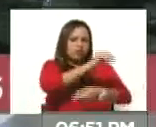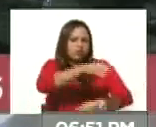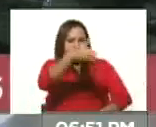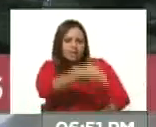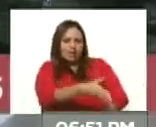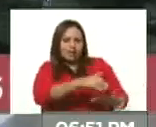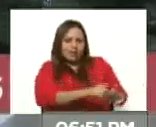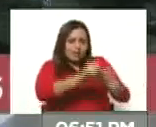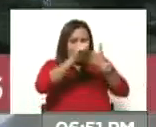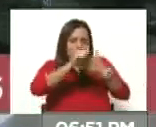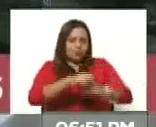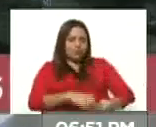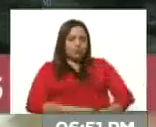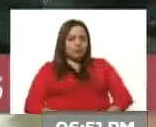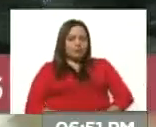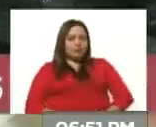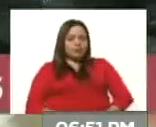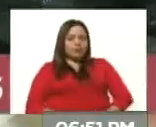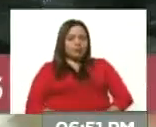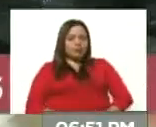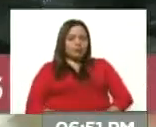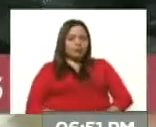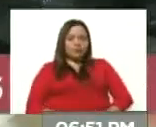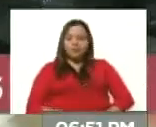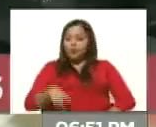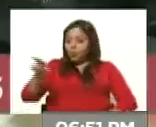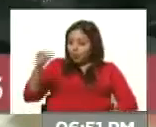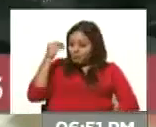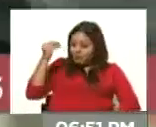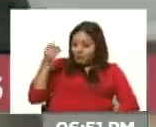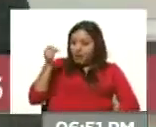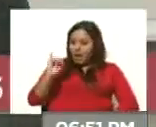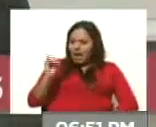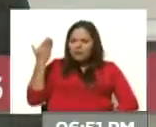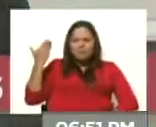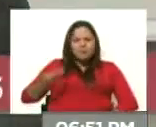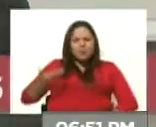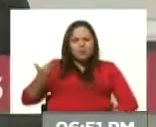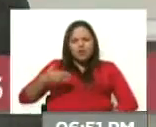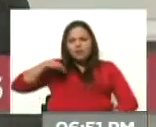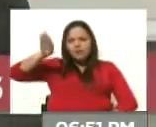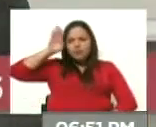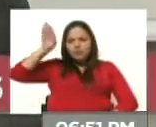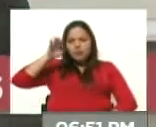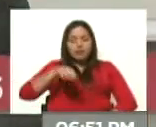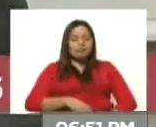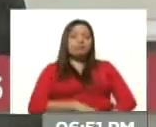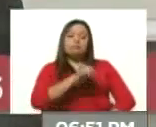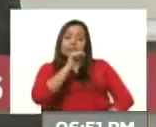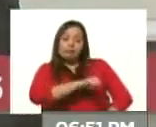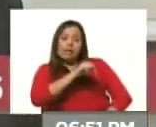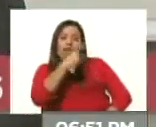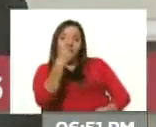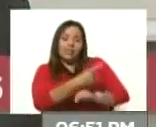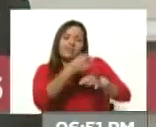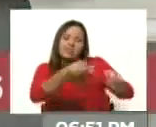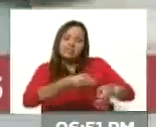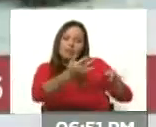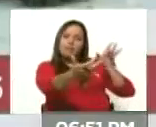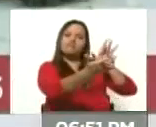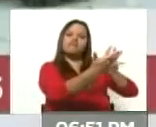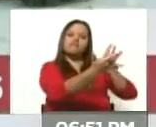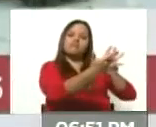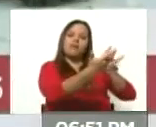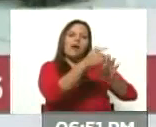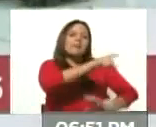liderazgo piensa ustedes que esta sería una de las claves para el futuro fundamental la cercanía si algo